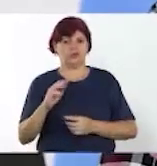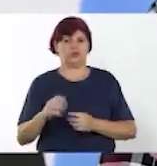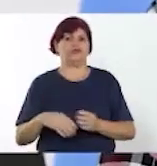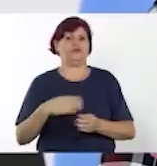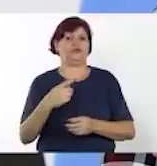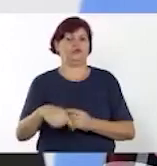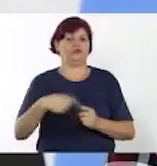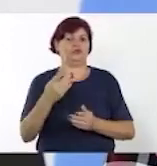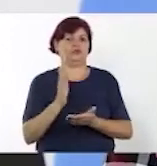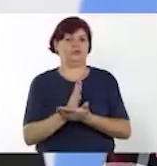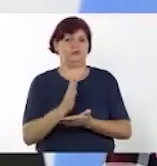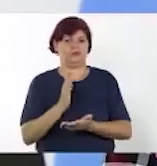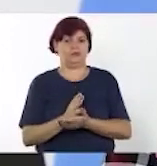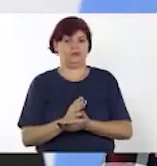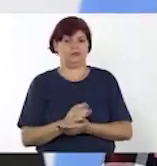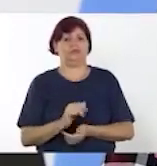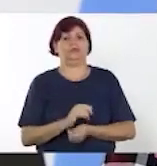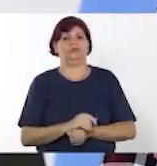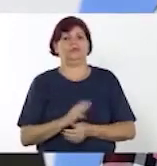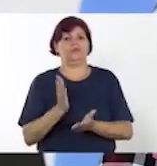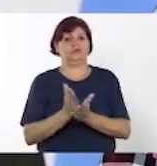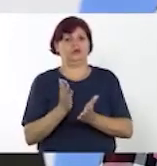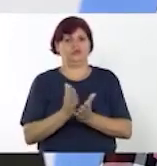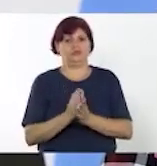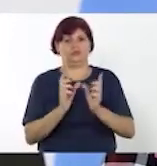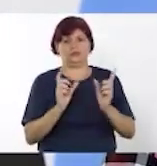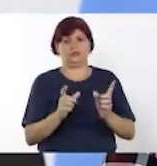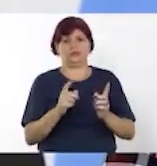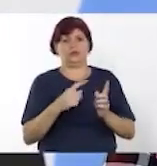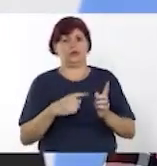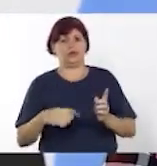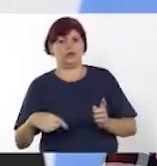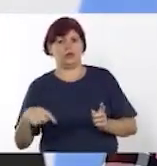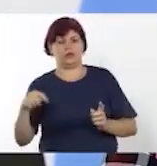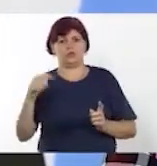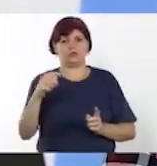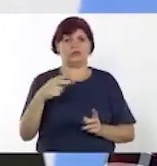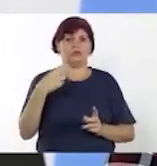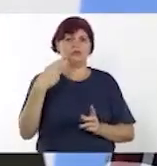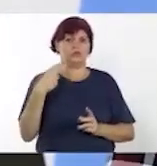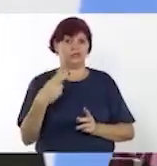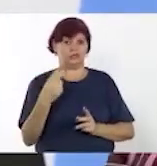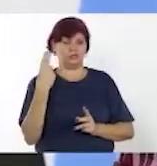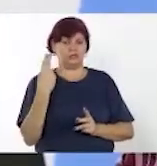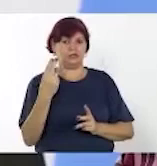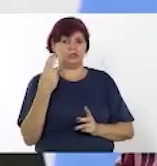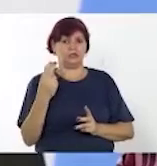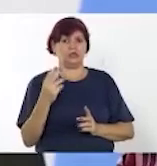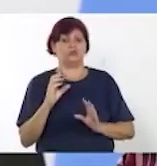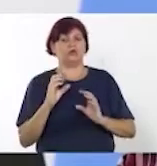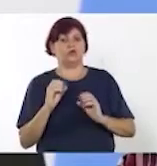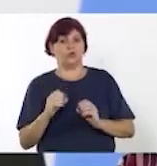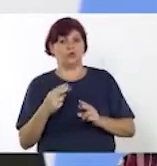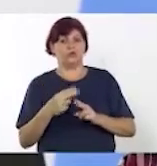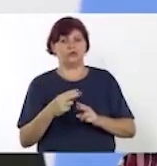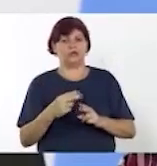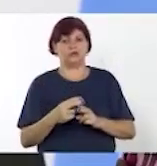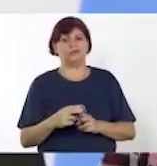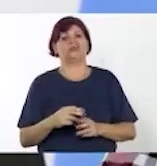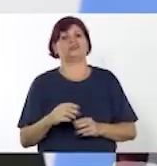semestre regular vamos a estar estudiando durante esta etapa las curvas de segundo orden o las llamadas secciones